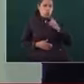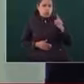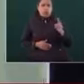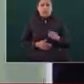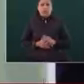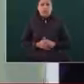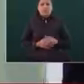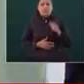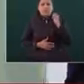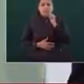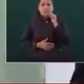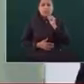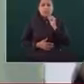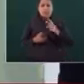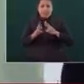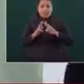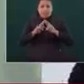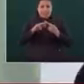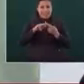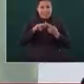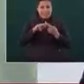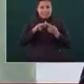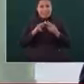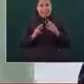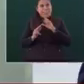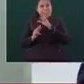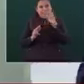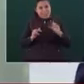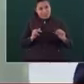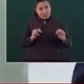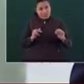de las llamadas redes nacionales, no así